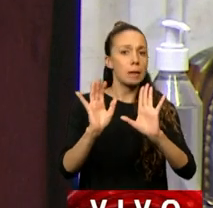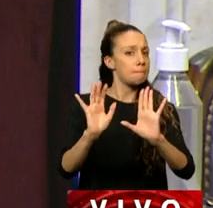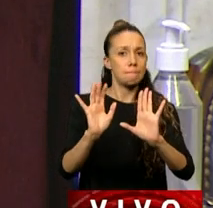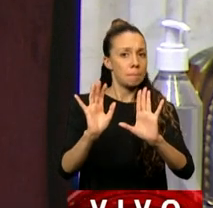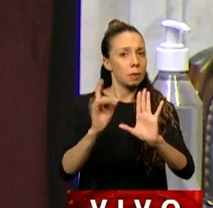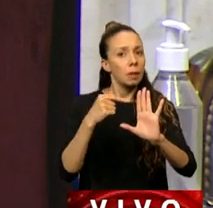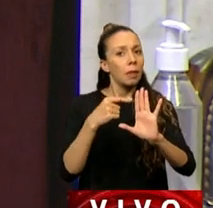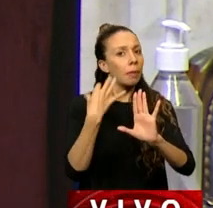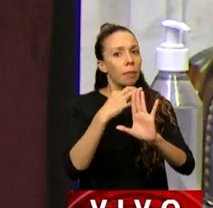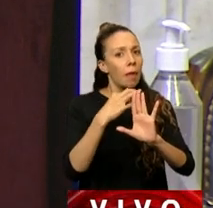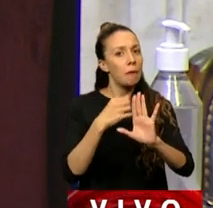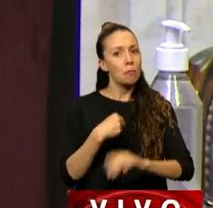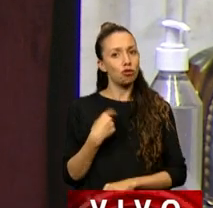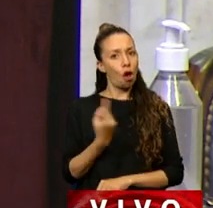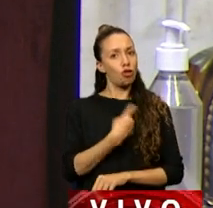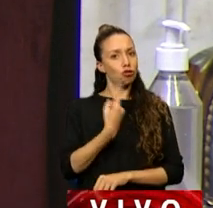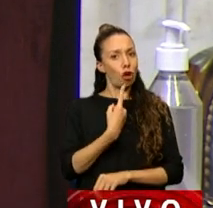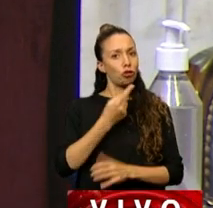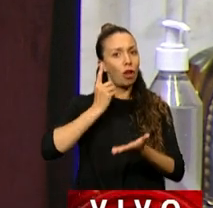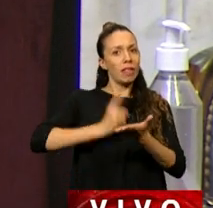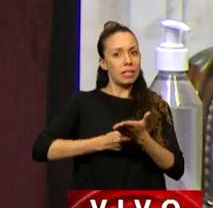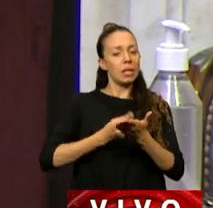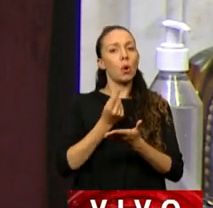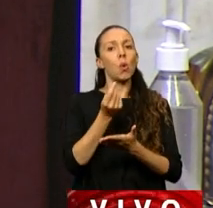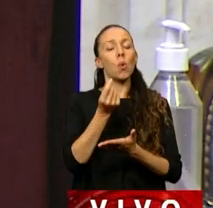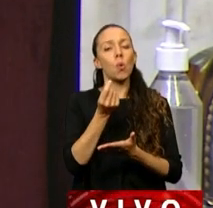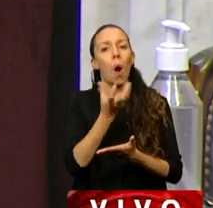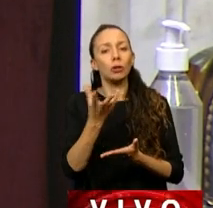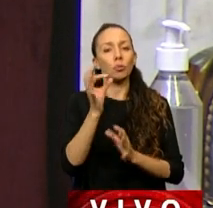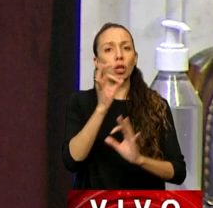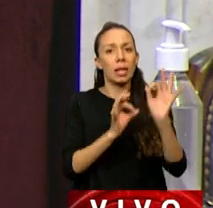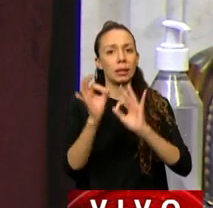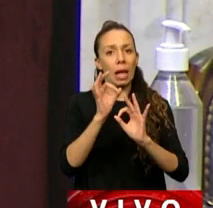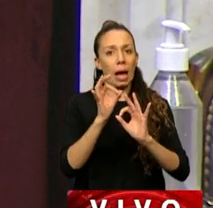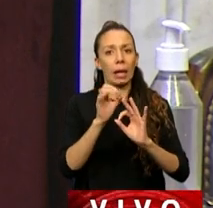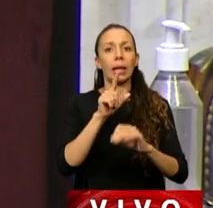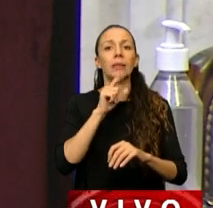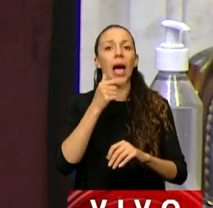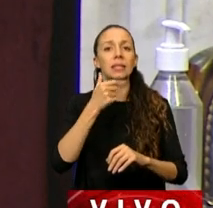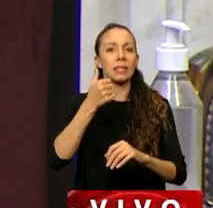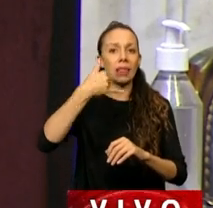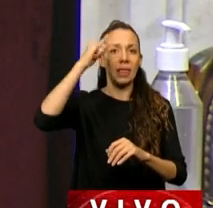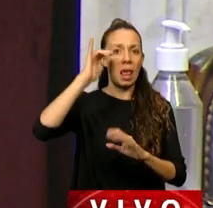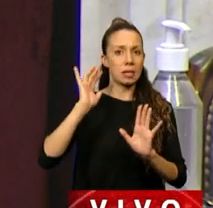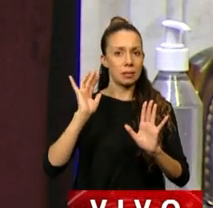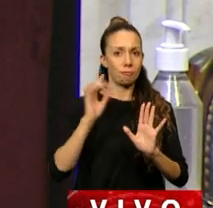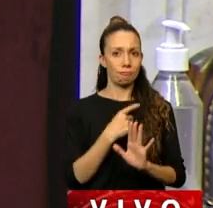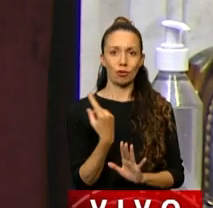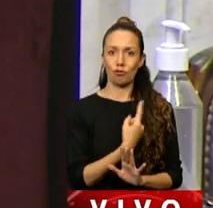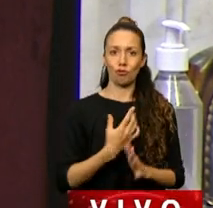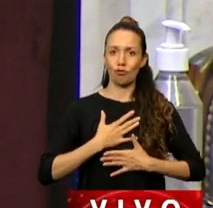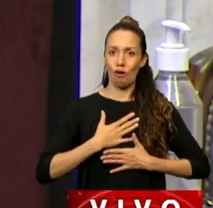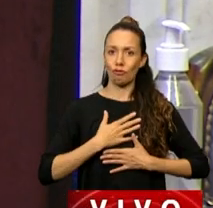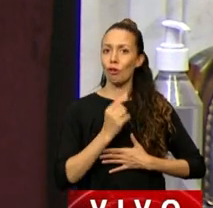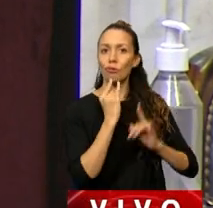nuestra potestad. Nosotros somos la Cámara que tiene que poner las contribuciones y se establece una tasa. Y no solo eso, porque